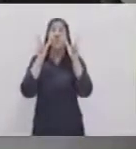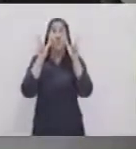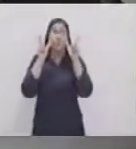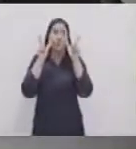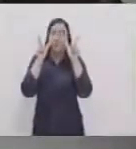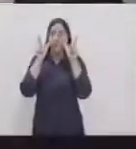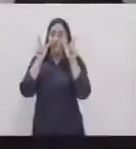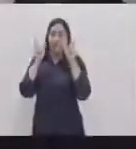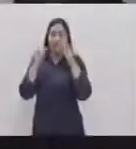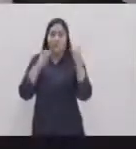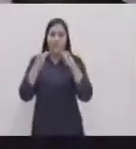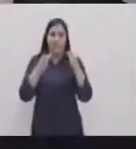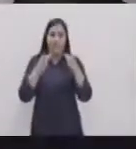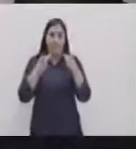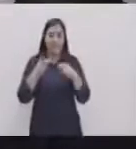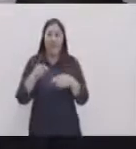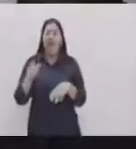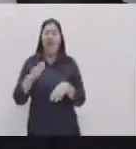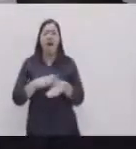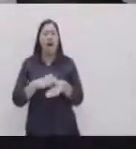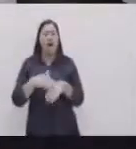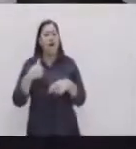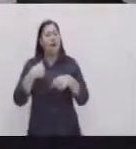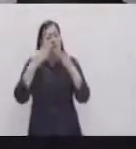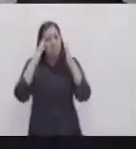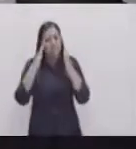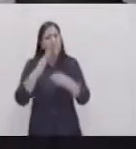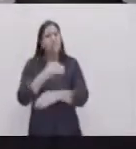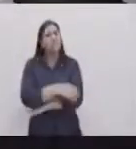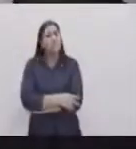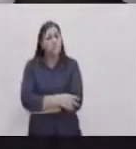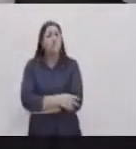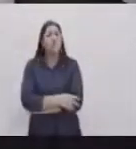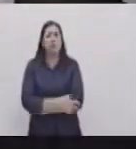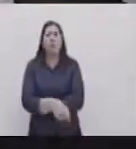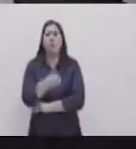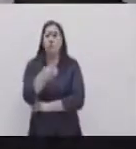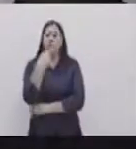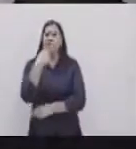estamos despiertos. Sí, me llamó mucho la atención cuando estaba hablando de la fase